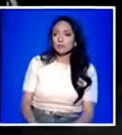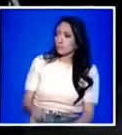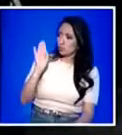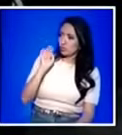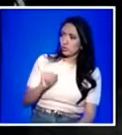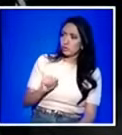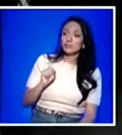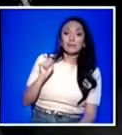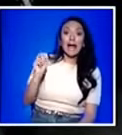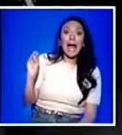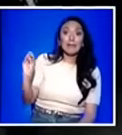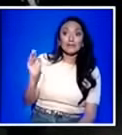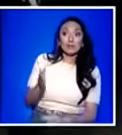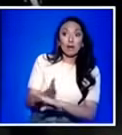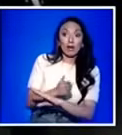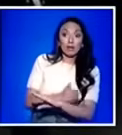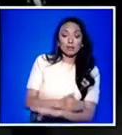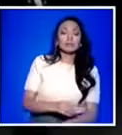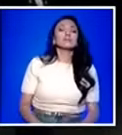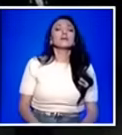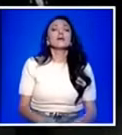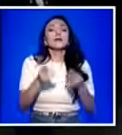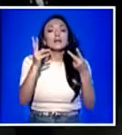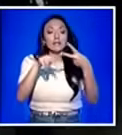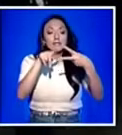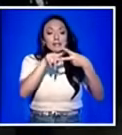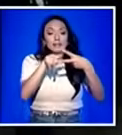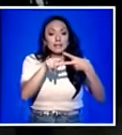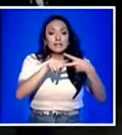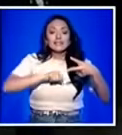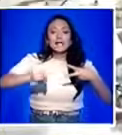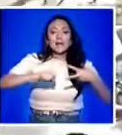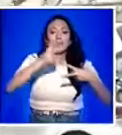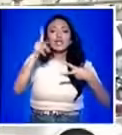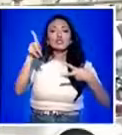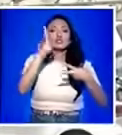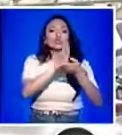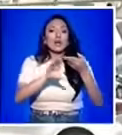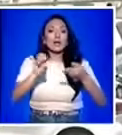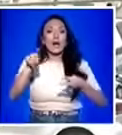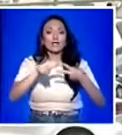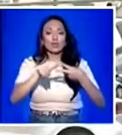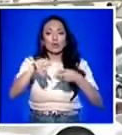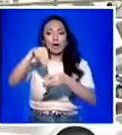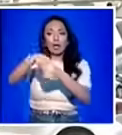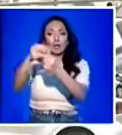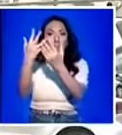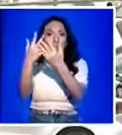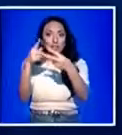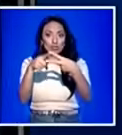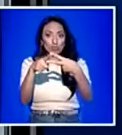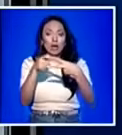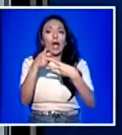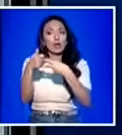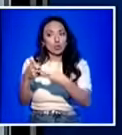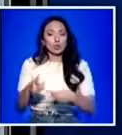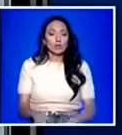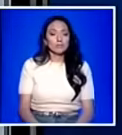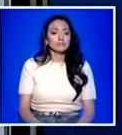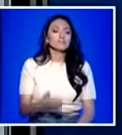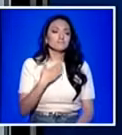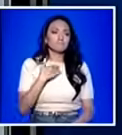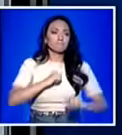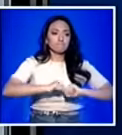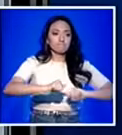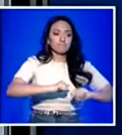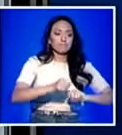manes! Carlos Mendoza ayudó a Norero con trámites de su hermano Israel, quien también estaba preso en Cotopaxi. Ya estamos gestionando la